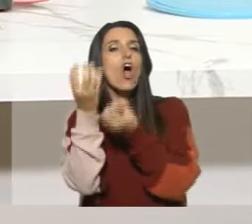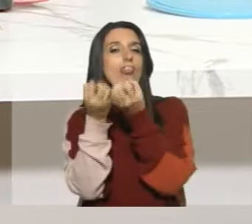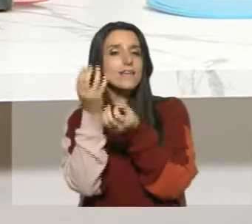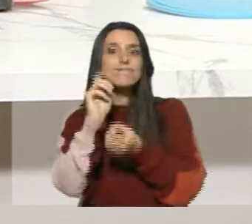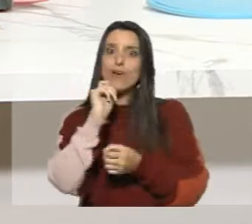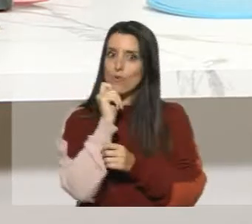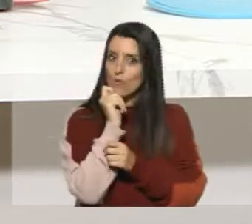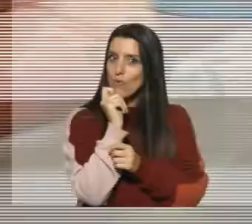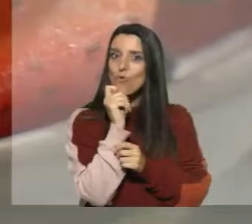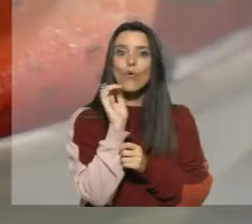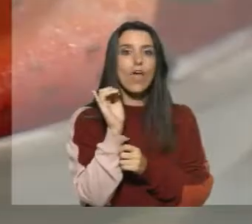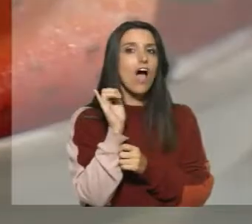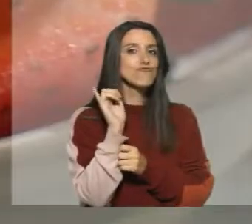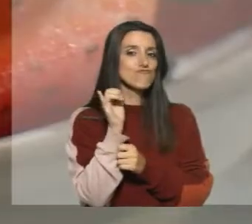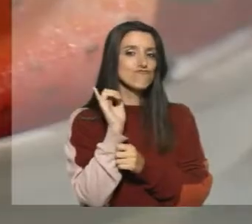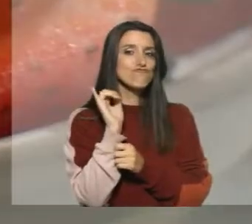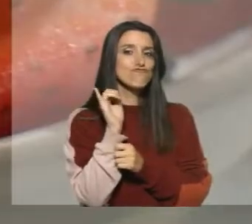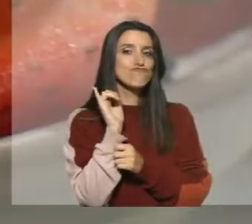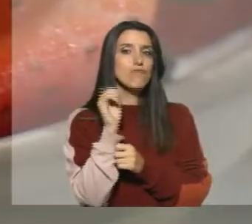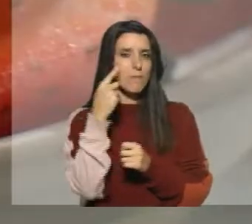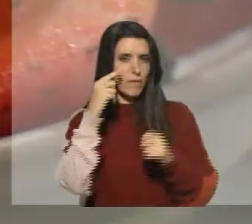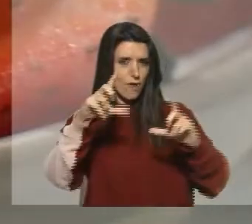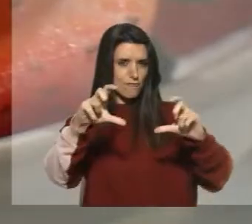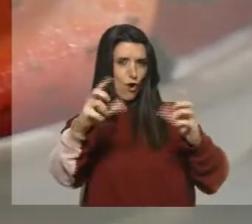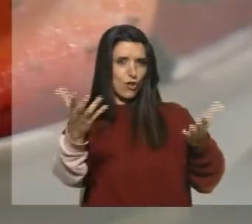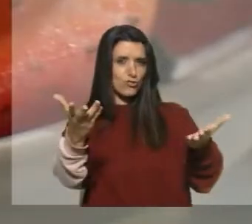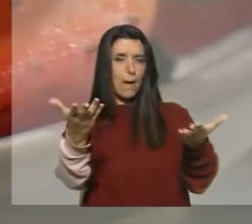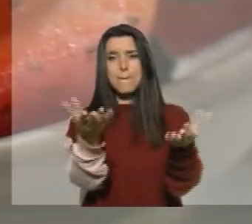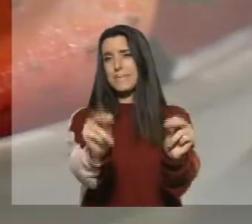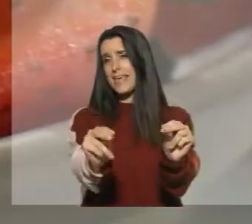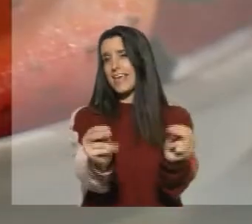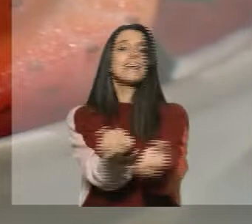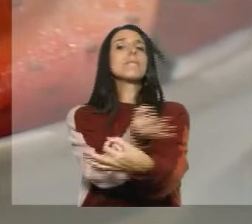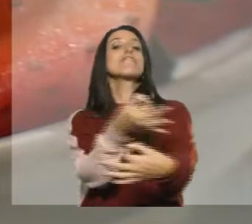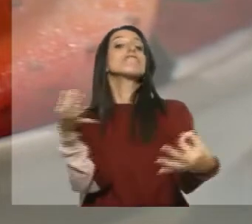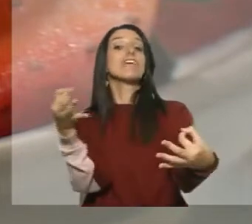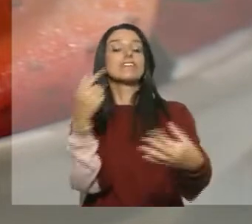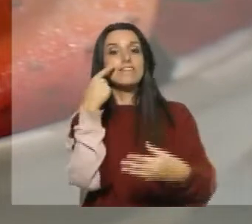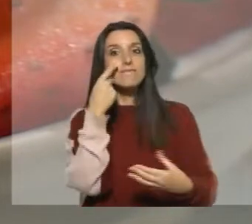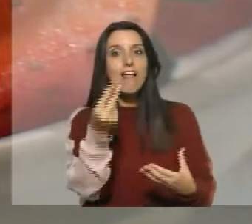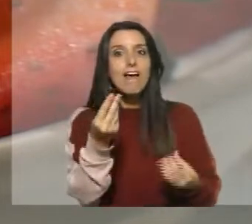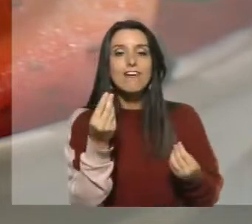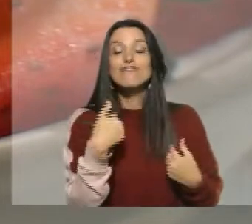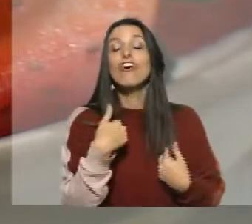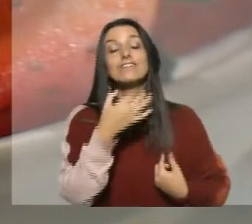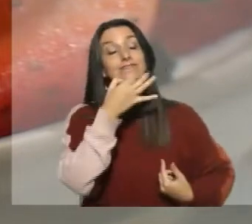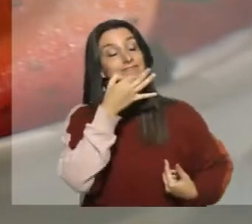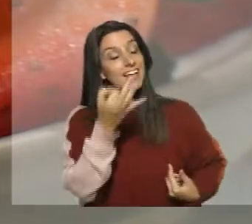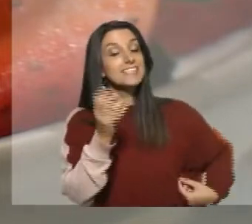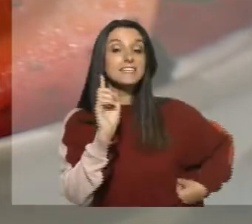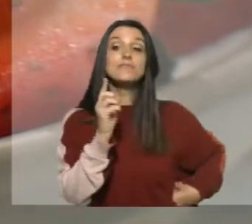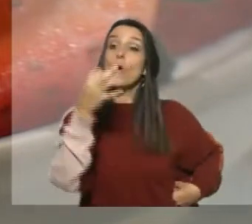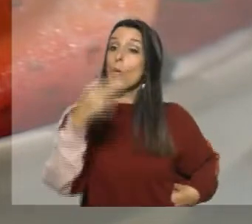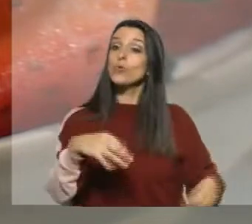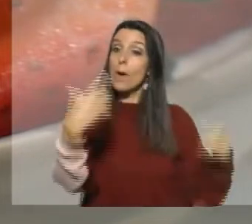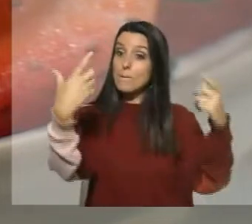Pero infusiones, más que... Infusiones, muy claro. Bien. Pero mira lo que es este plan. Mira, Paulita, te voy a decir algo. Después de este